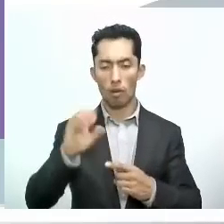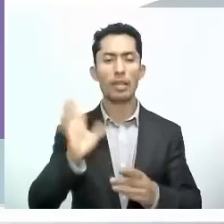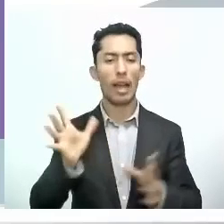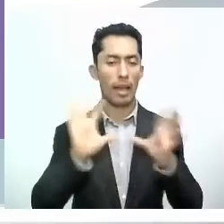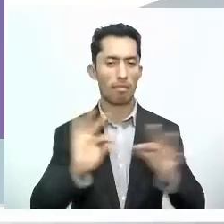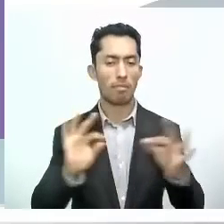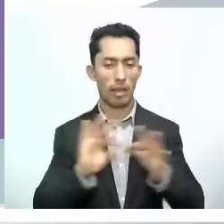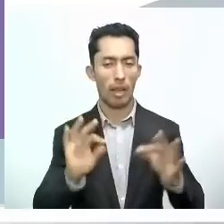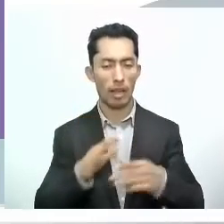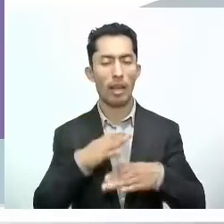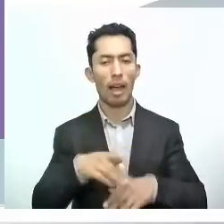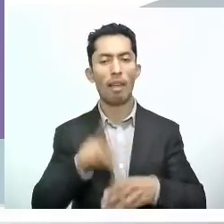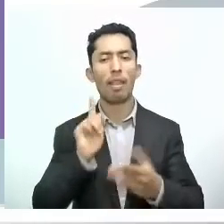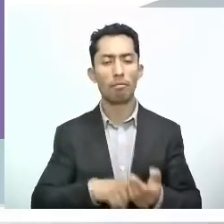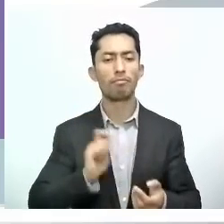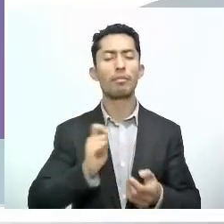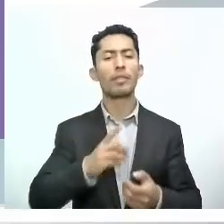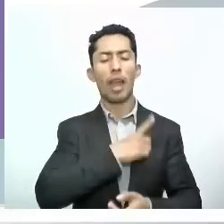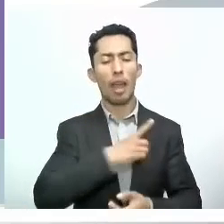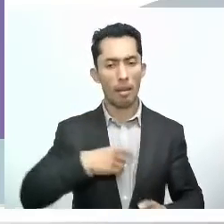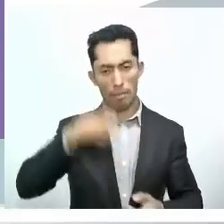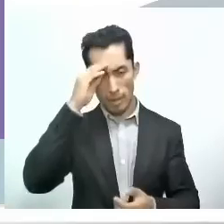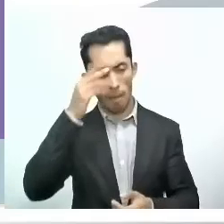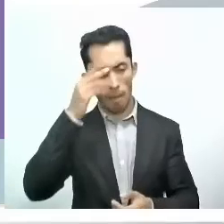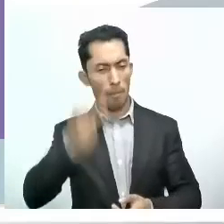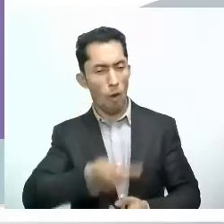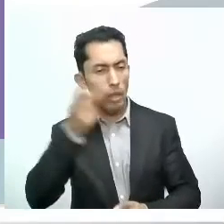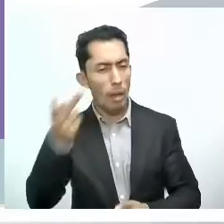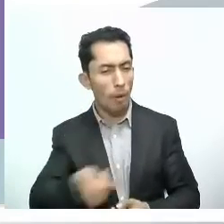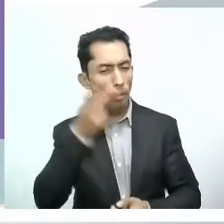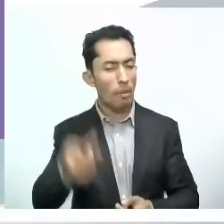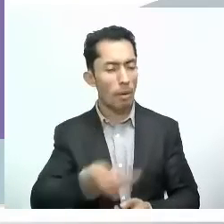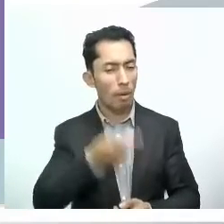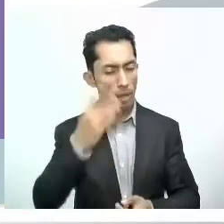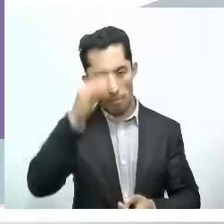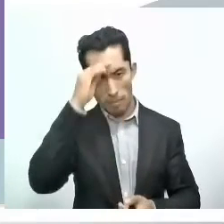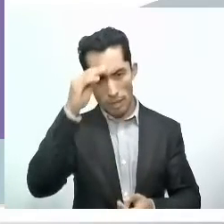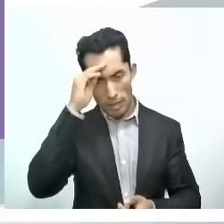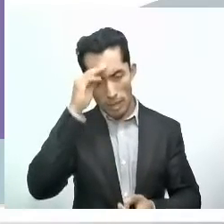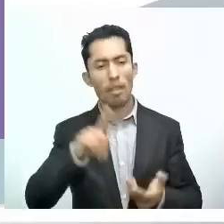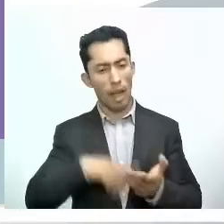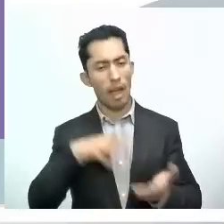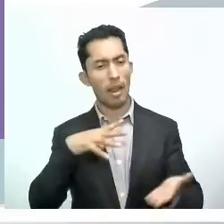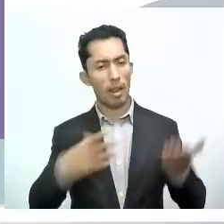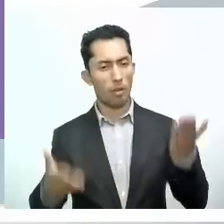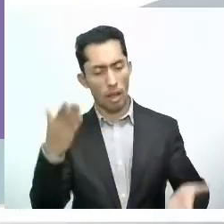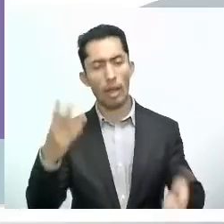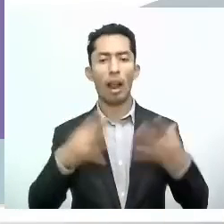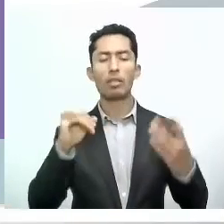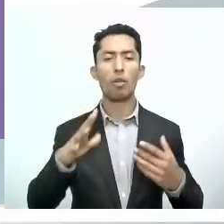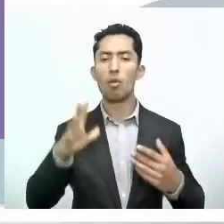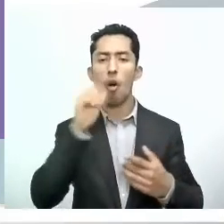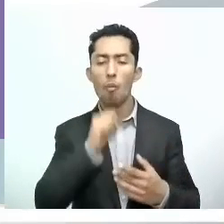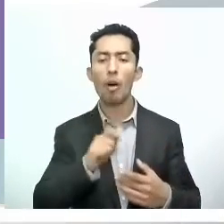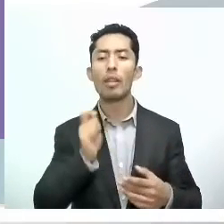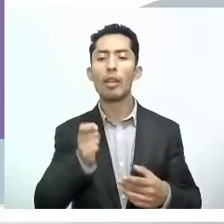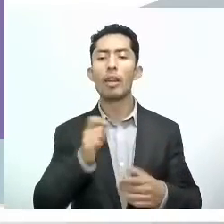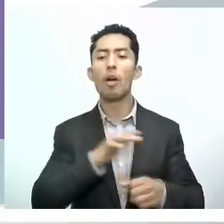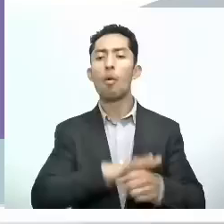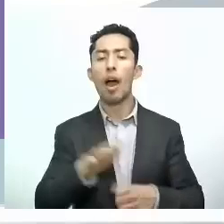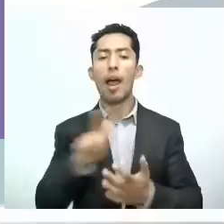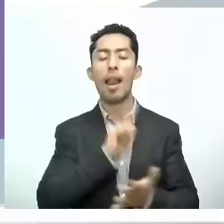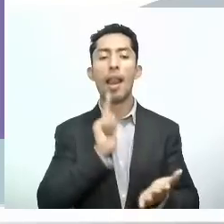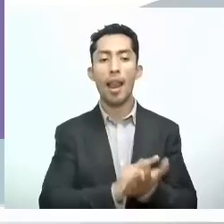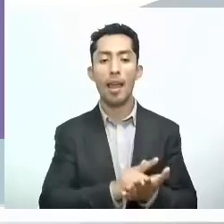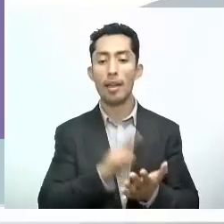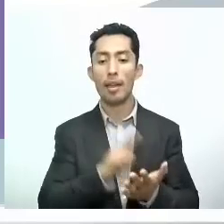del cuestionamiento que le tenemos que hacer a esta neutralidad, porque claro que no podemos aplicar la ley de manera